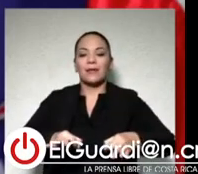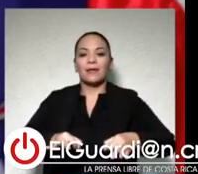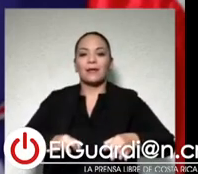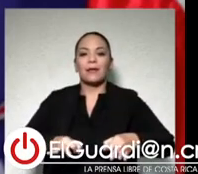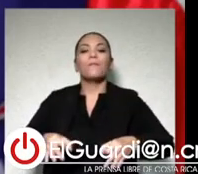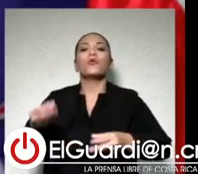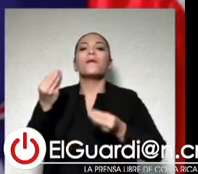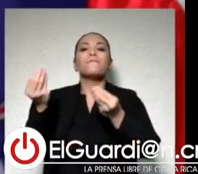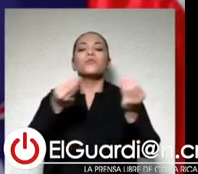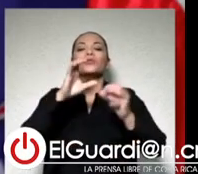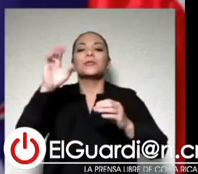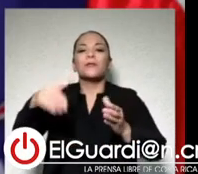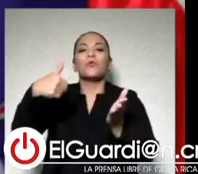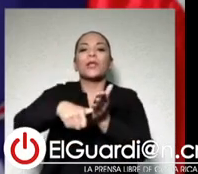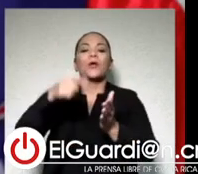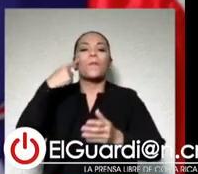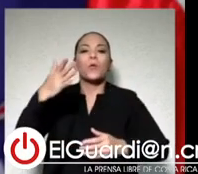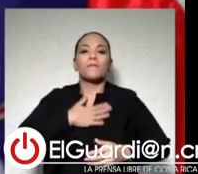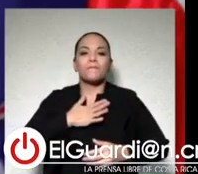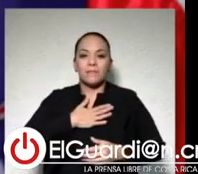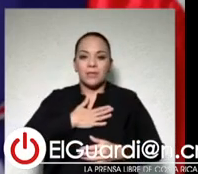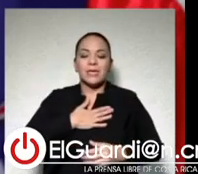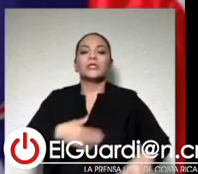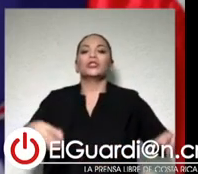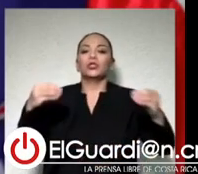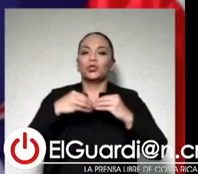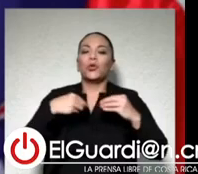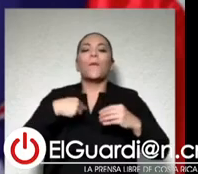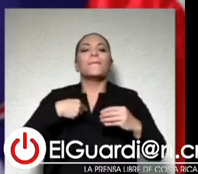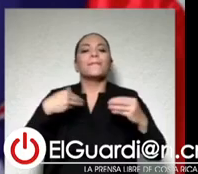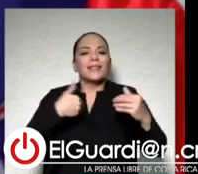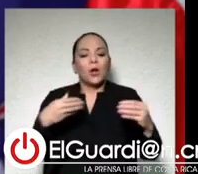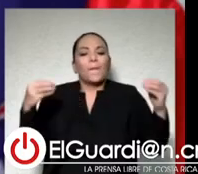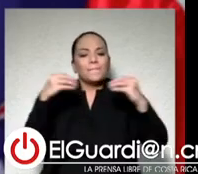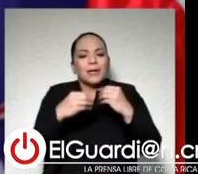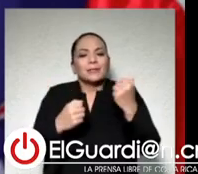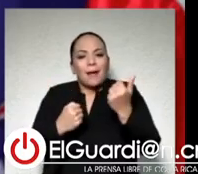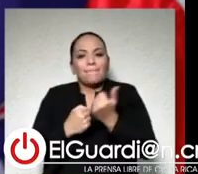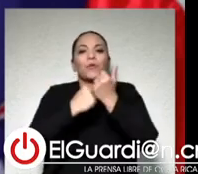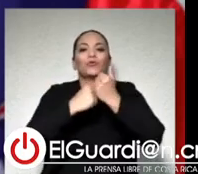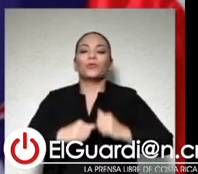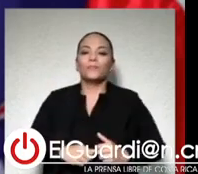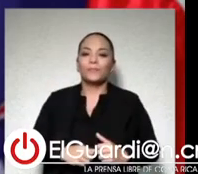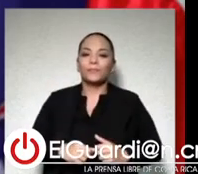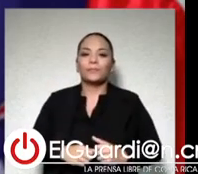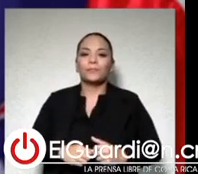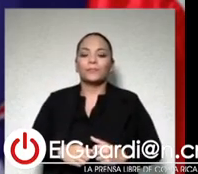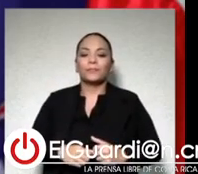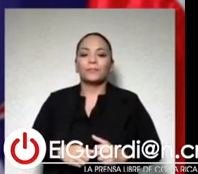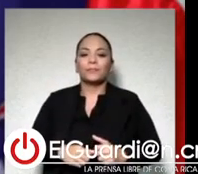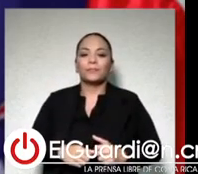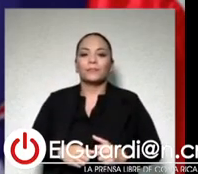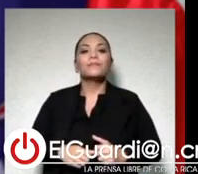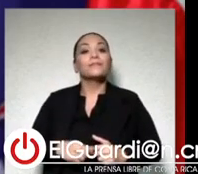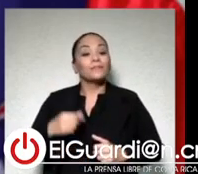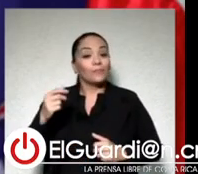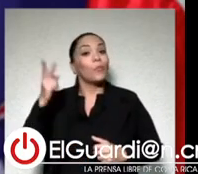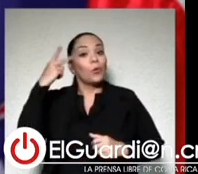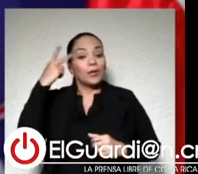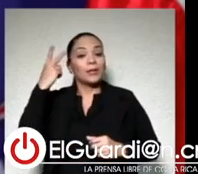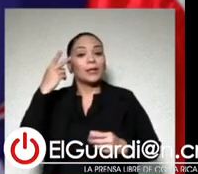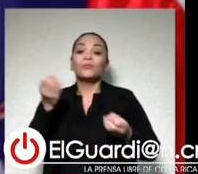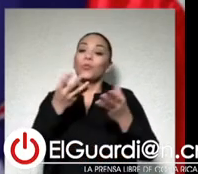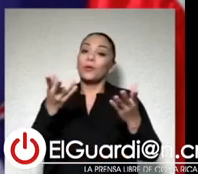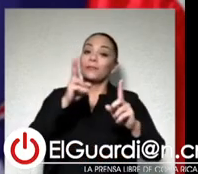más costarricenses y tengo mucho más apoyo por las políticas públicas que está implementando